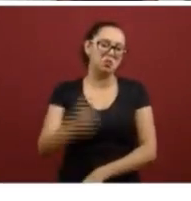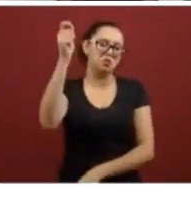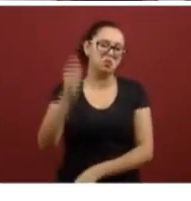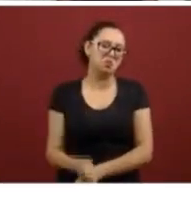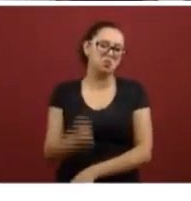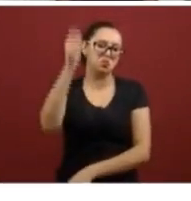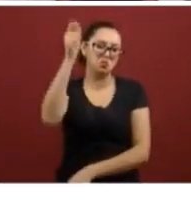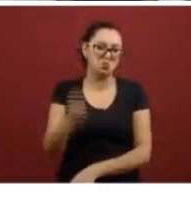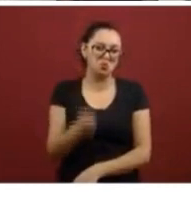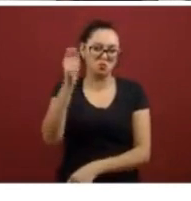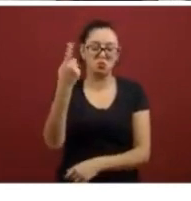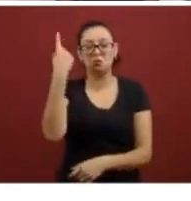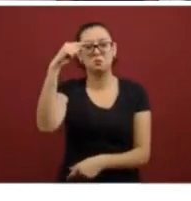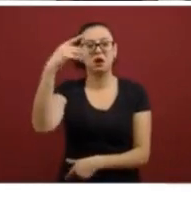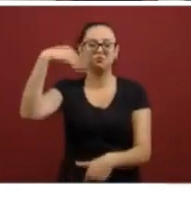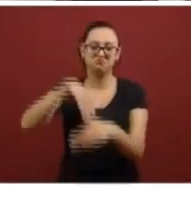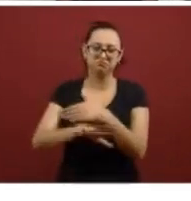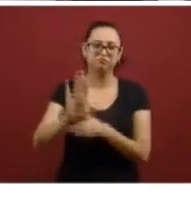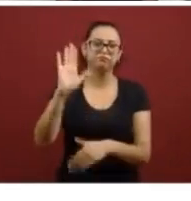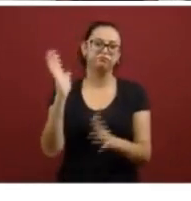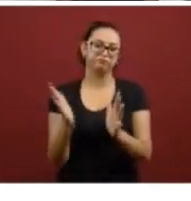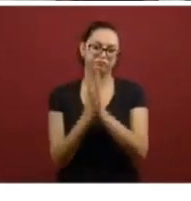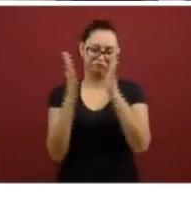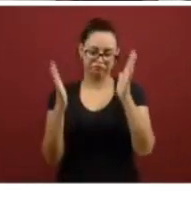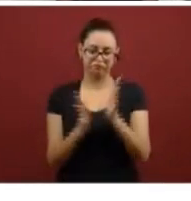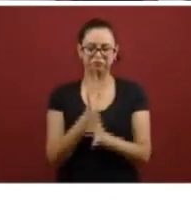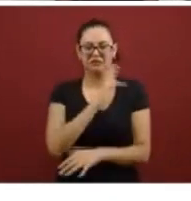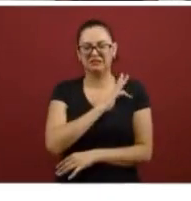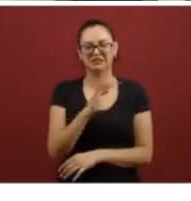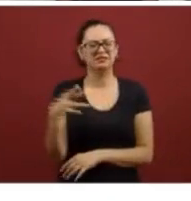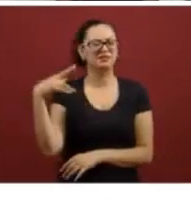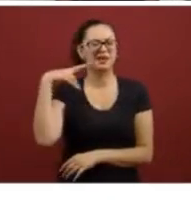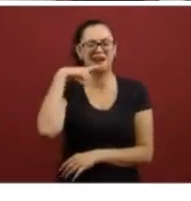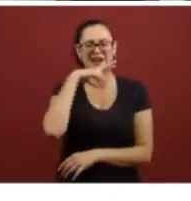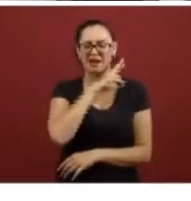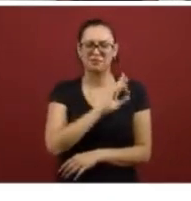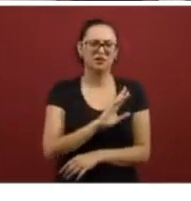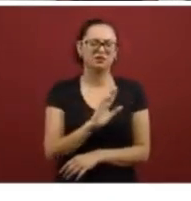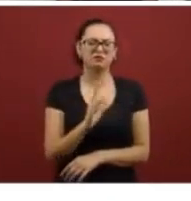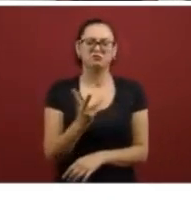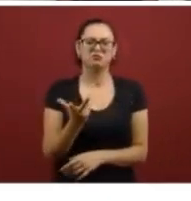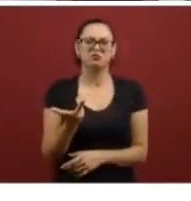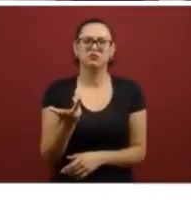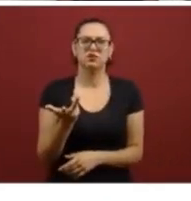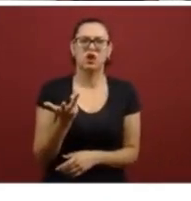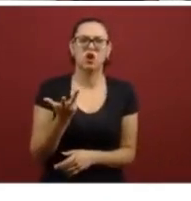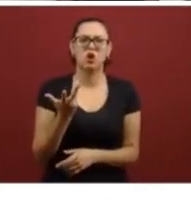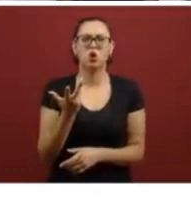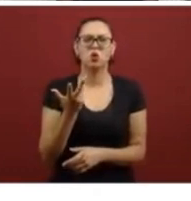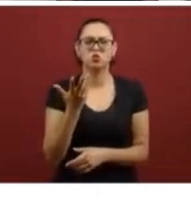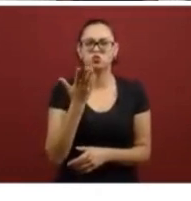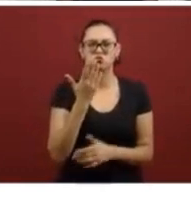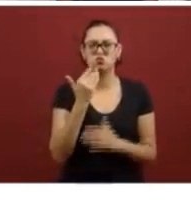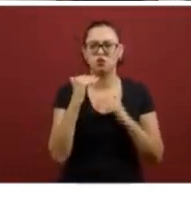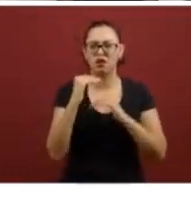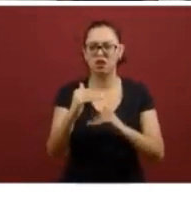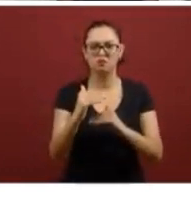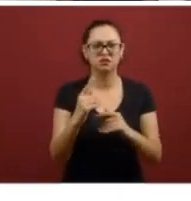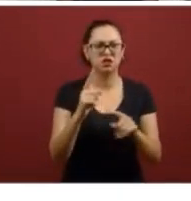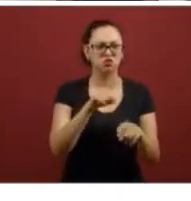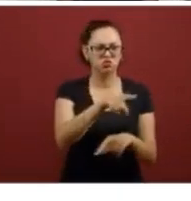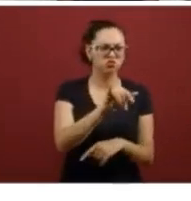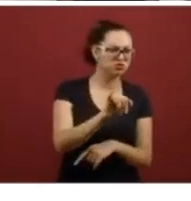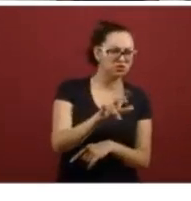y ya pueden And you have to participar. have like an Es un email proceso and a ágil, es un copy, proceso rápido. copy of Insisto, no hay ninguna restricción, cualquier persona puede